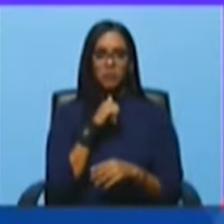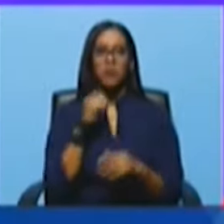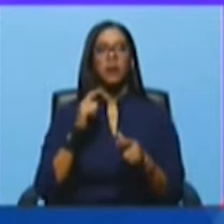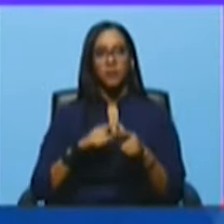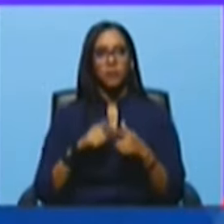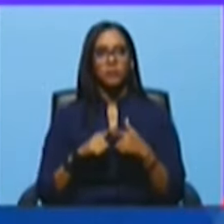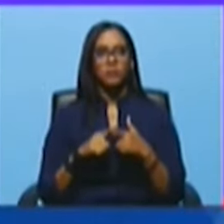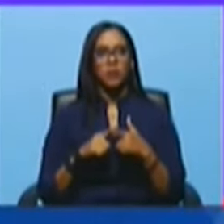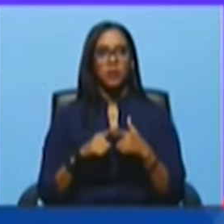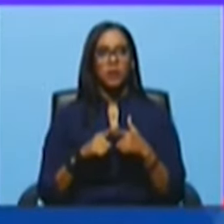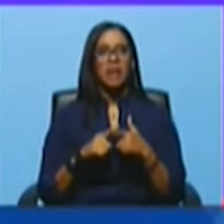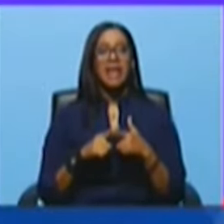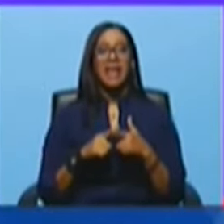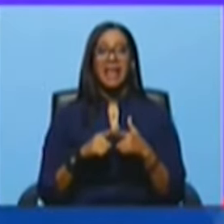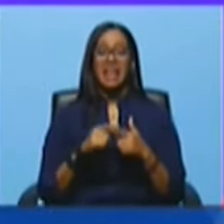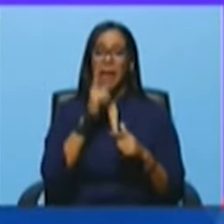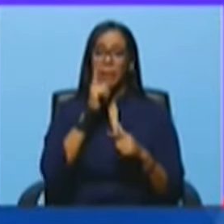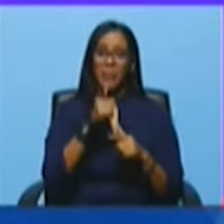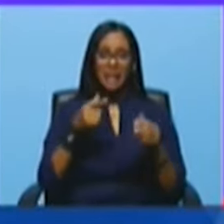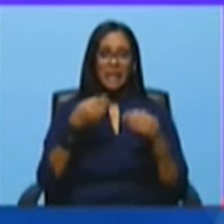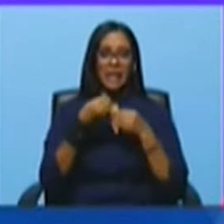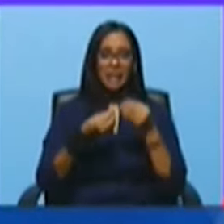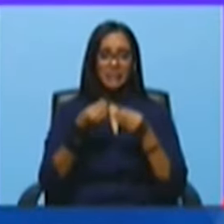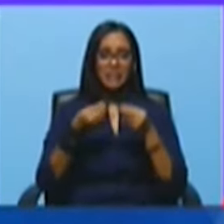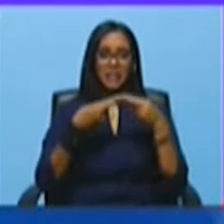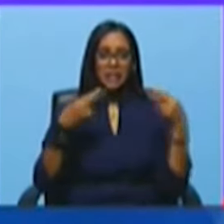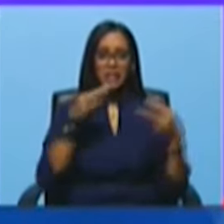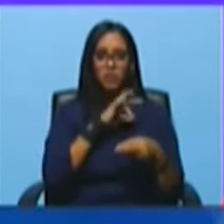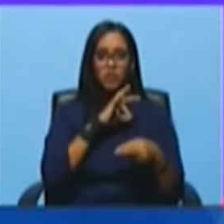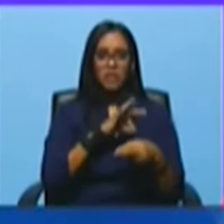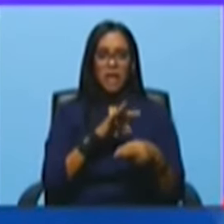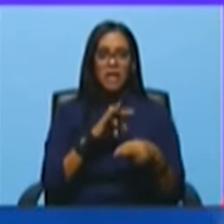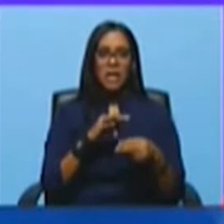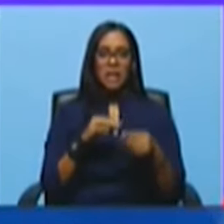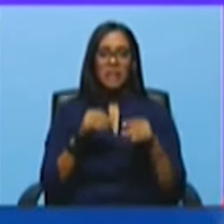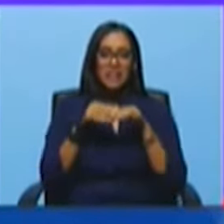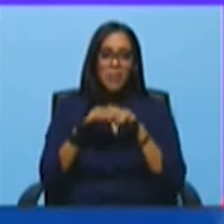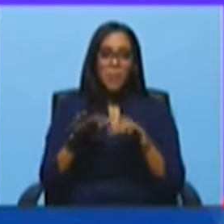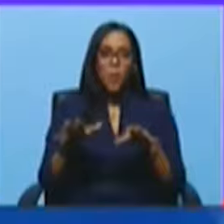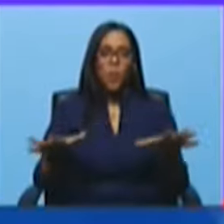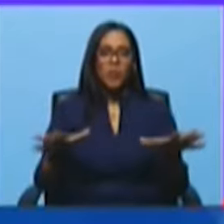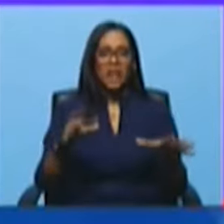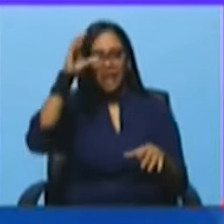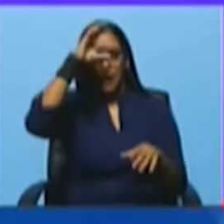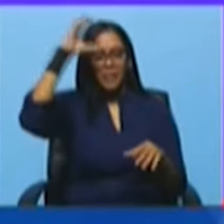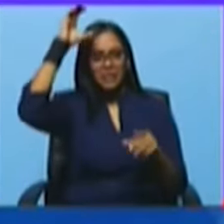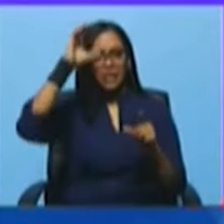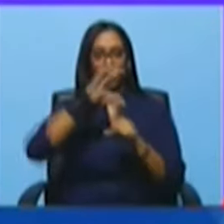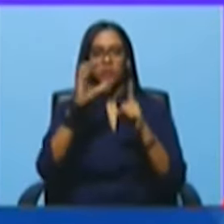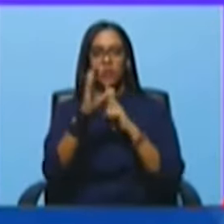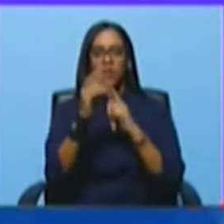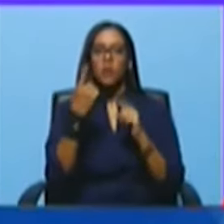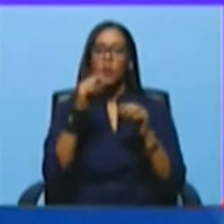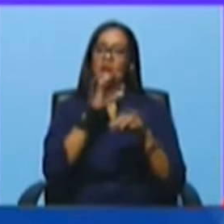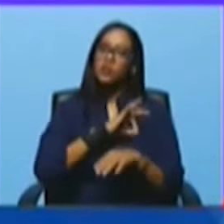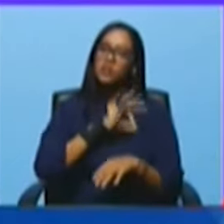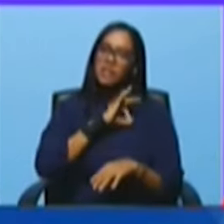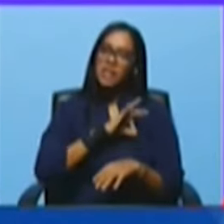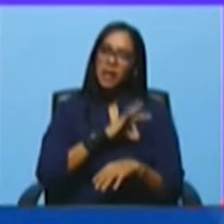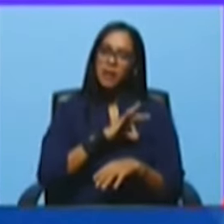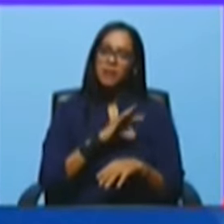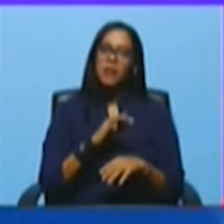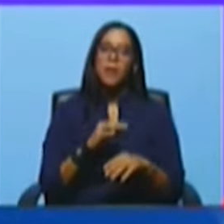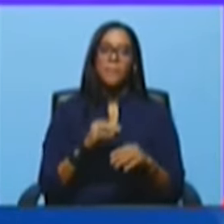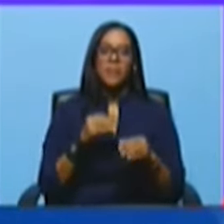Entonces, el daño que hacen las redes sociales desborda la capacidad cultural educativa de una sociedad para